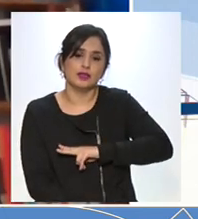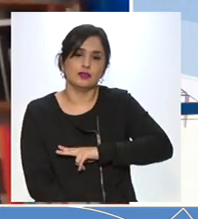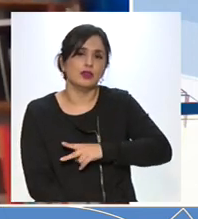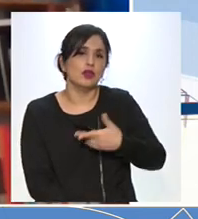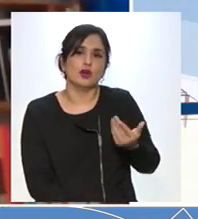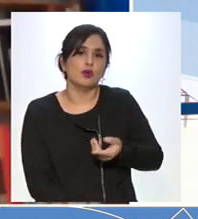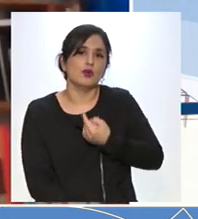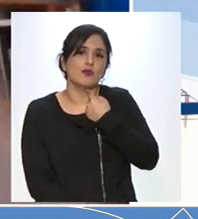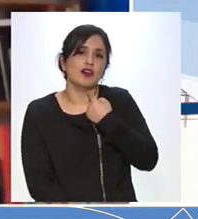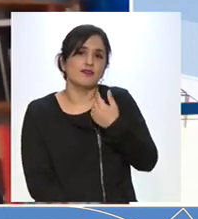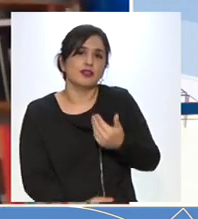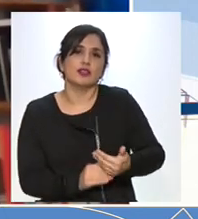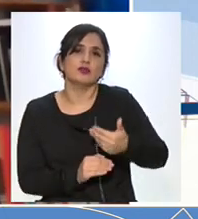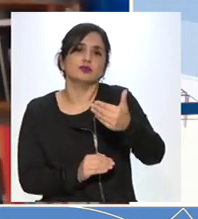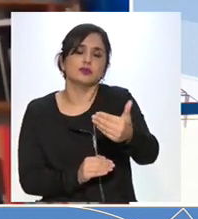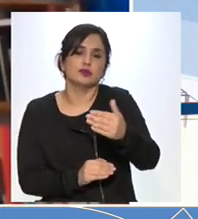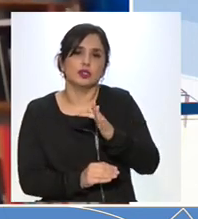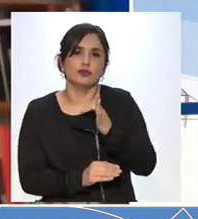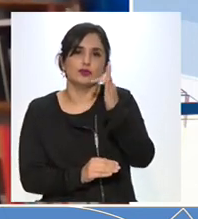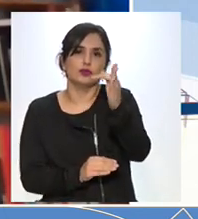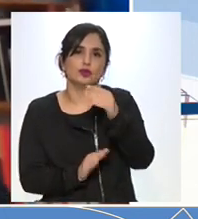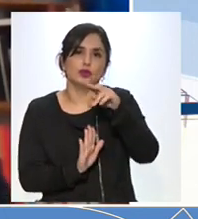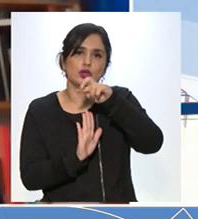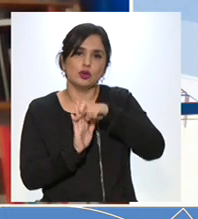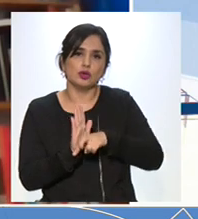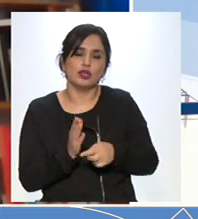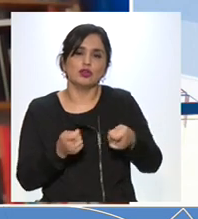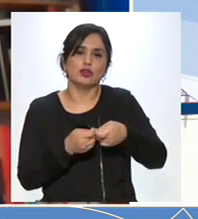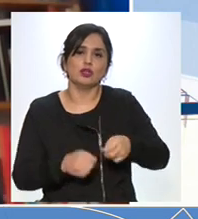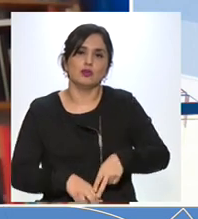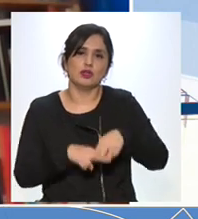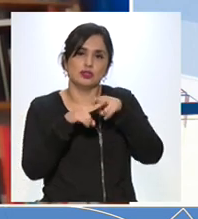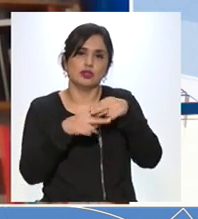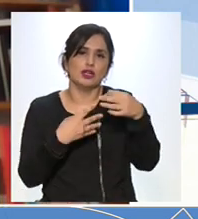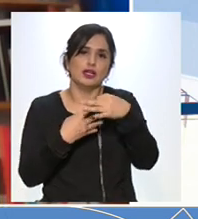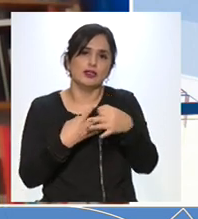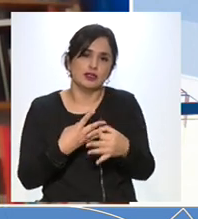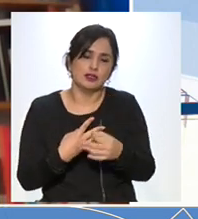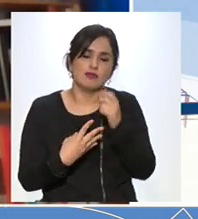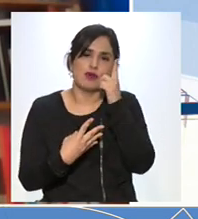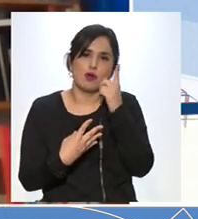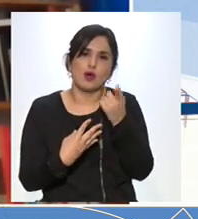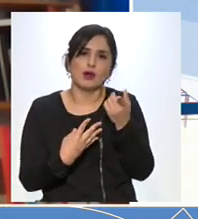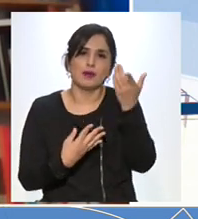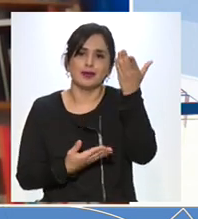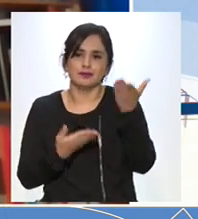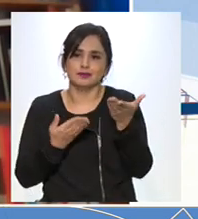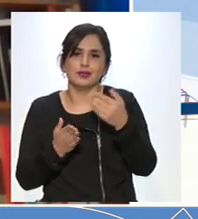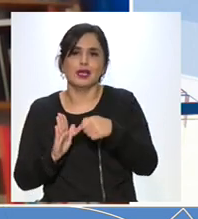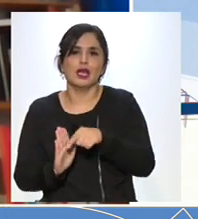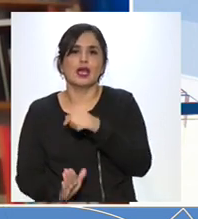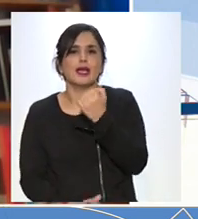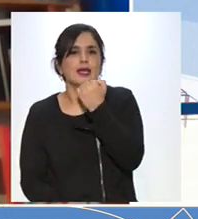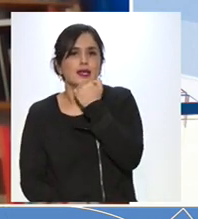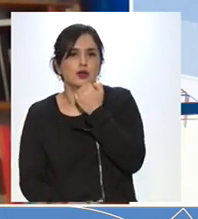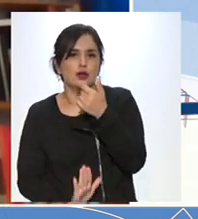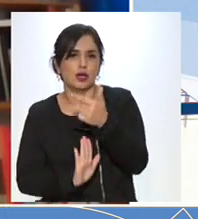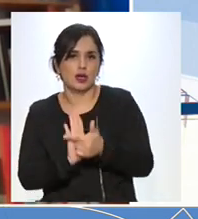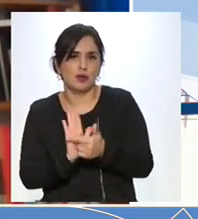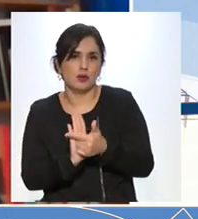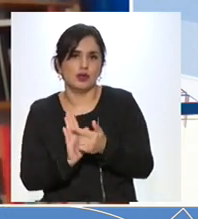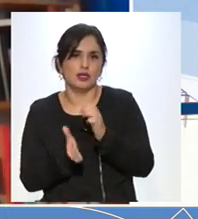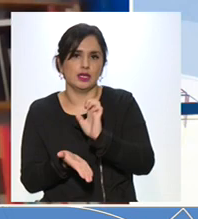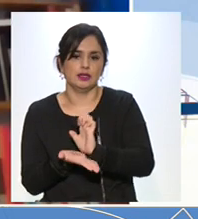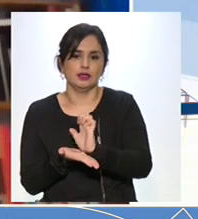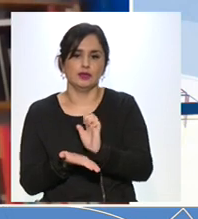interés de largo plazo y por lo tanto en los proyectos de inversión? ¿Y qué alternativas tenía para contrarrestar los errores que se han cometido en la política